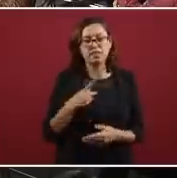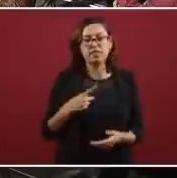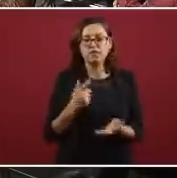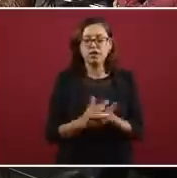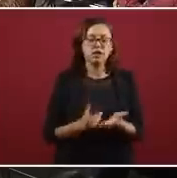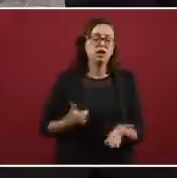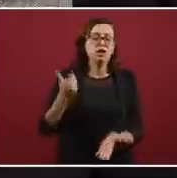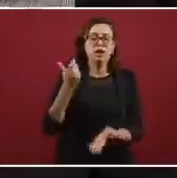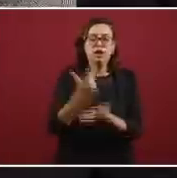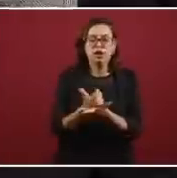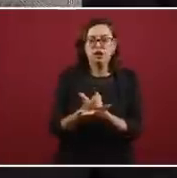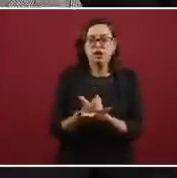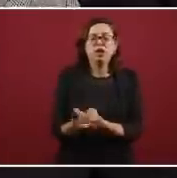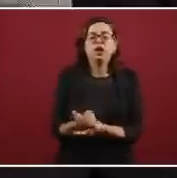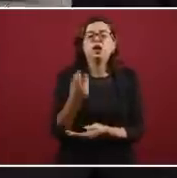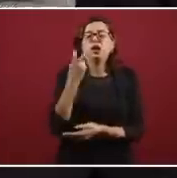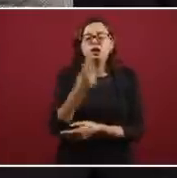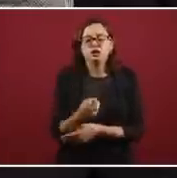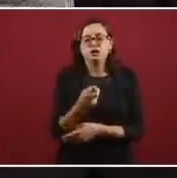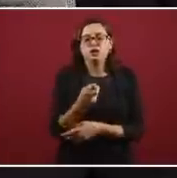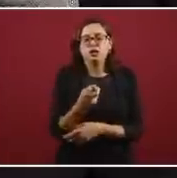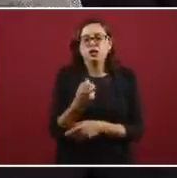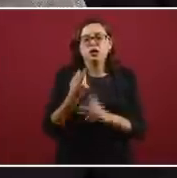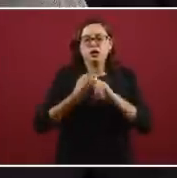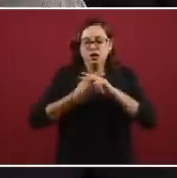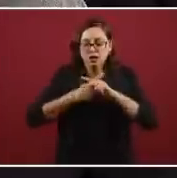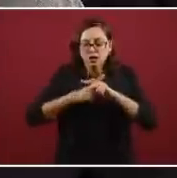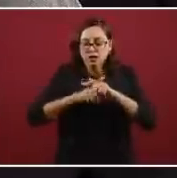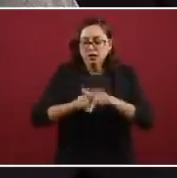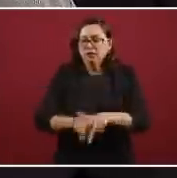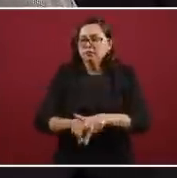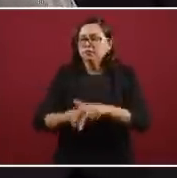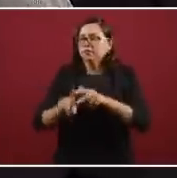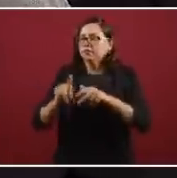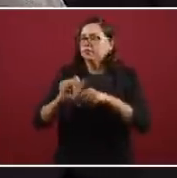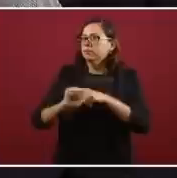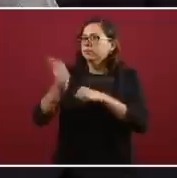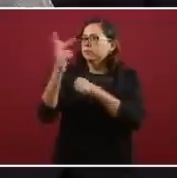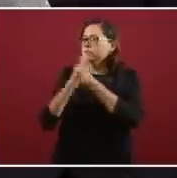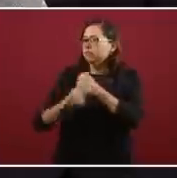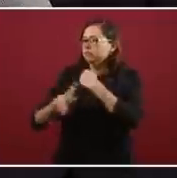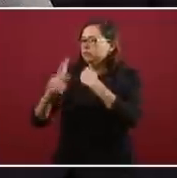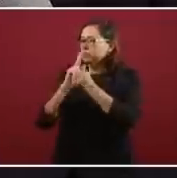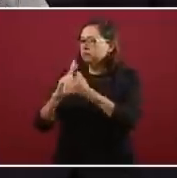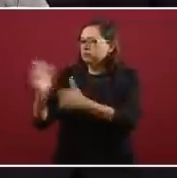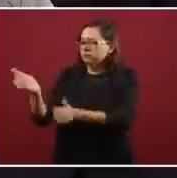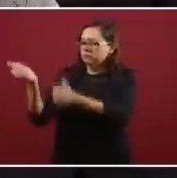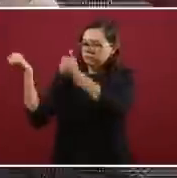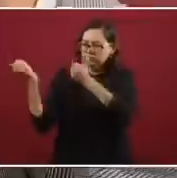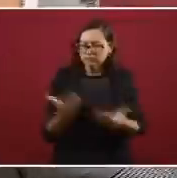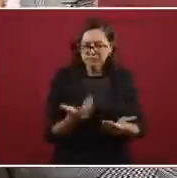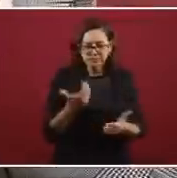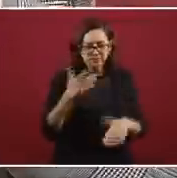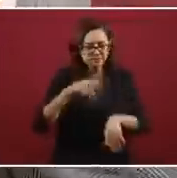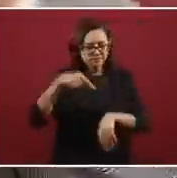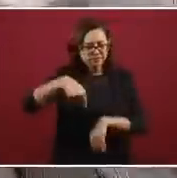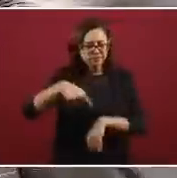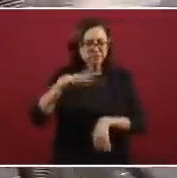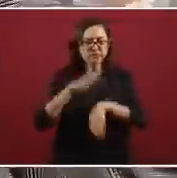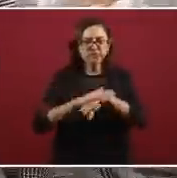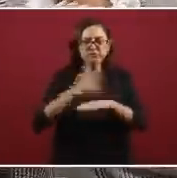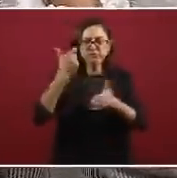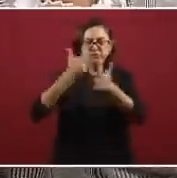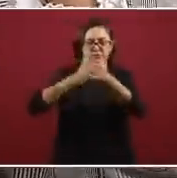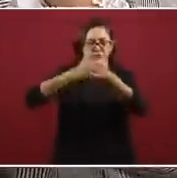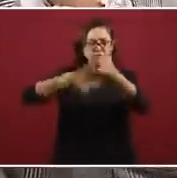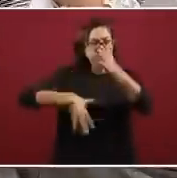Bueno, se está tratando de introducir al país mercancía que está por debajo del precio estimado que ha fijado